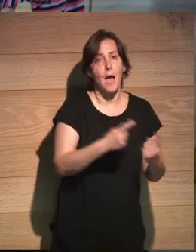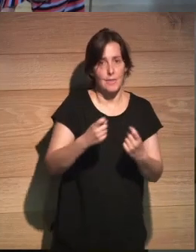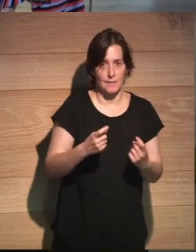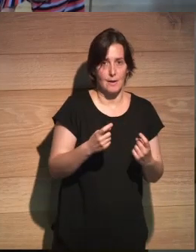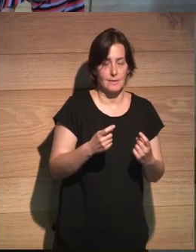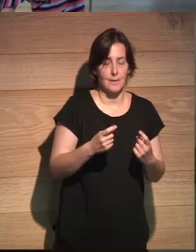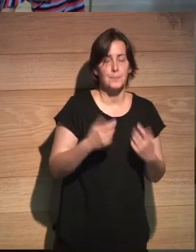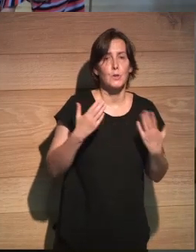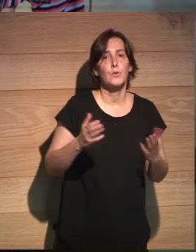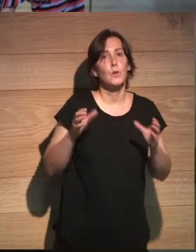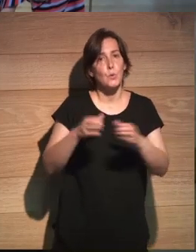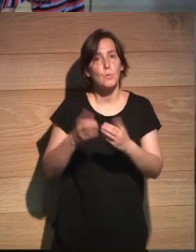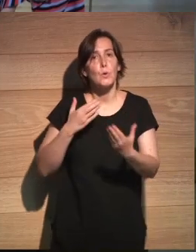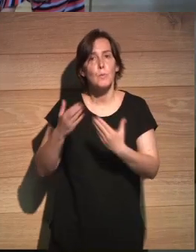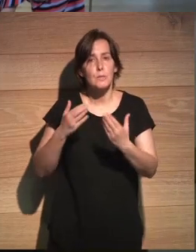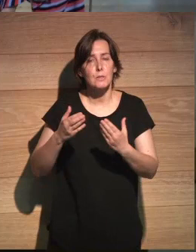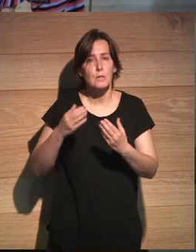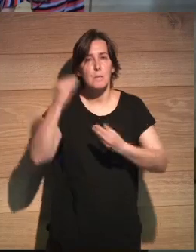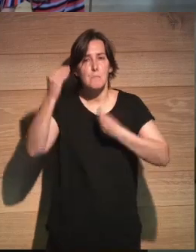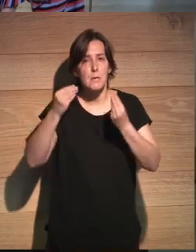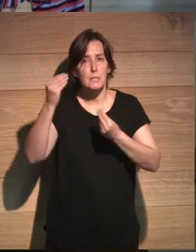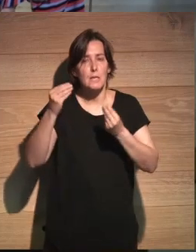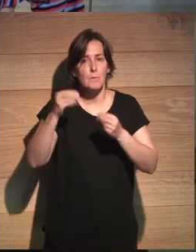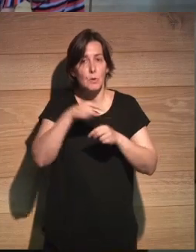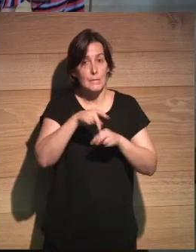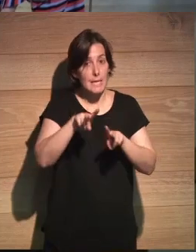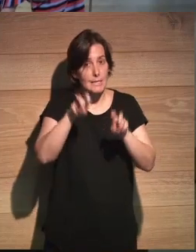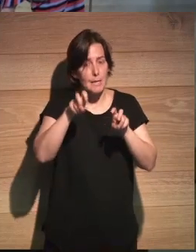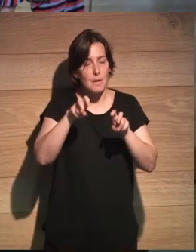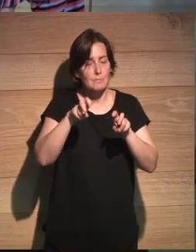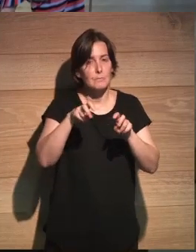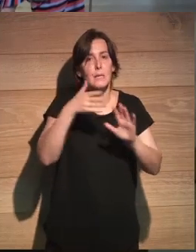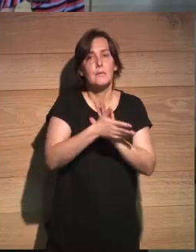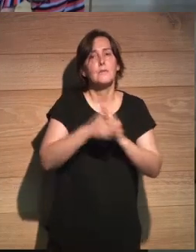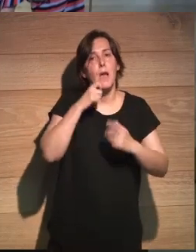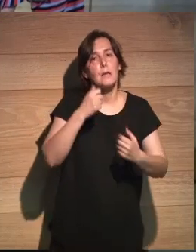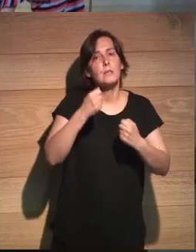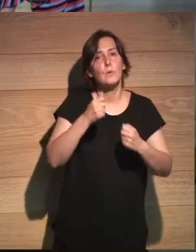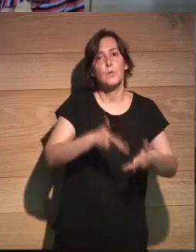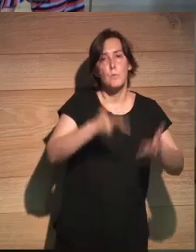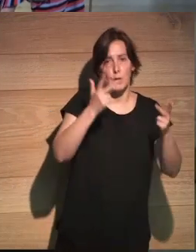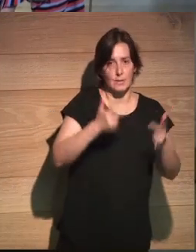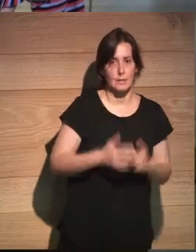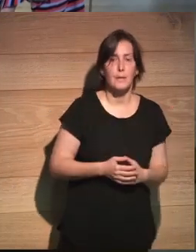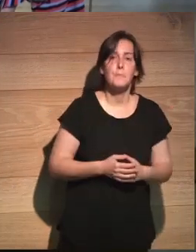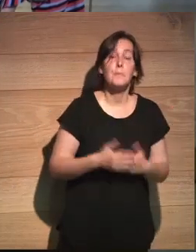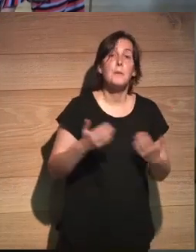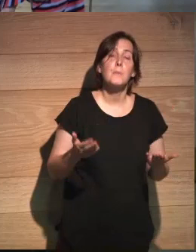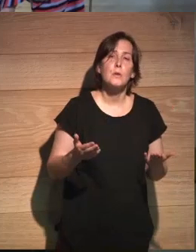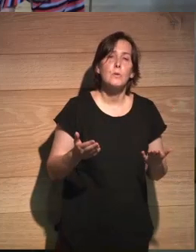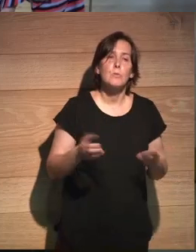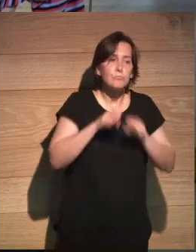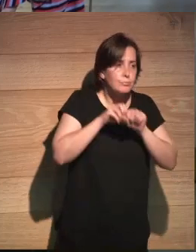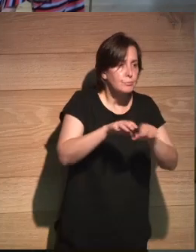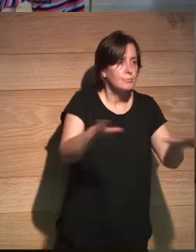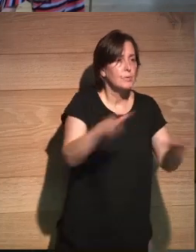Conversation pensamos que es incluso una cuestión de salud democrática. Pero ¿cómo podemos llegar a más gente?